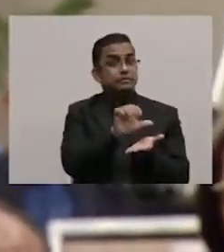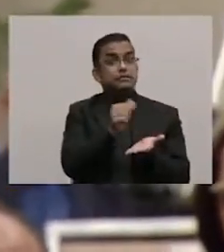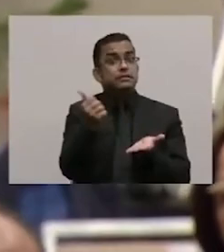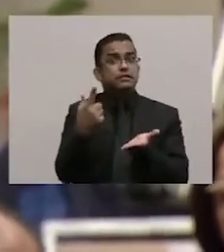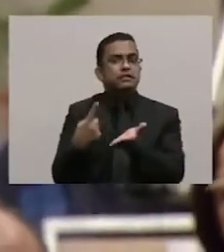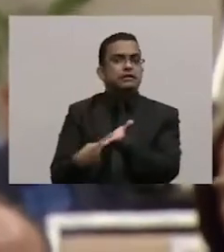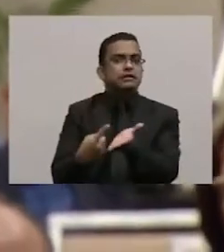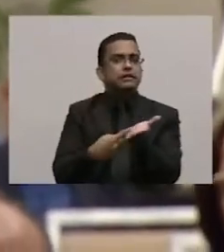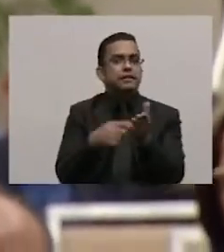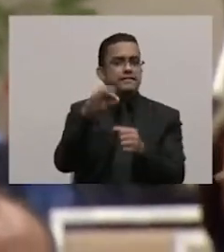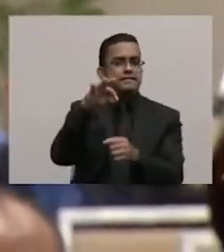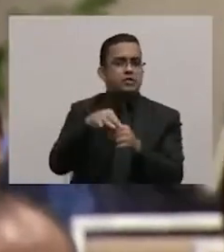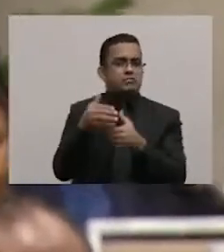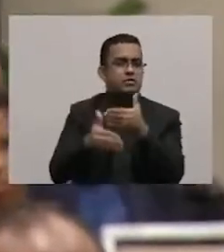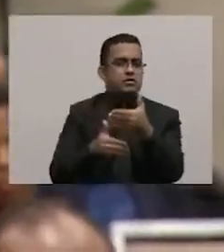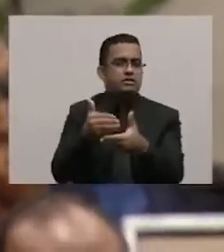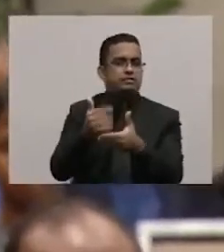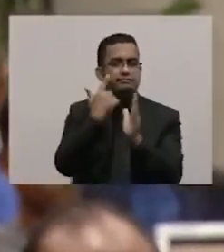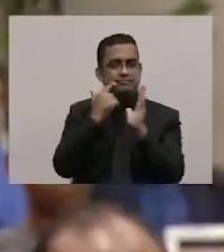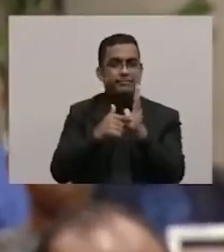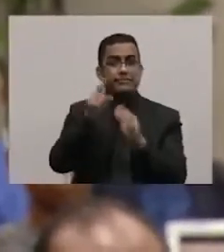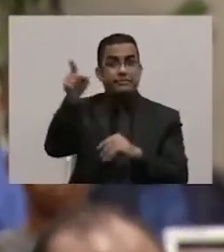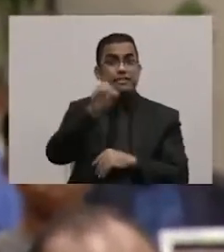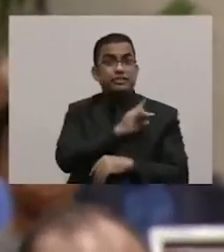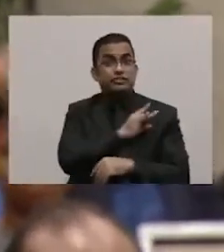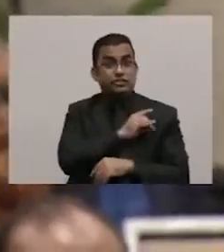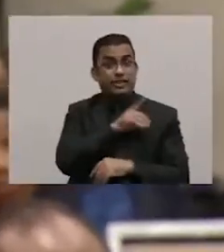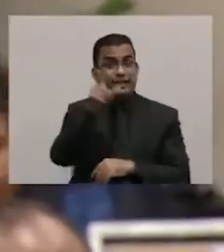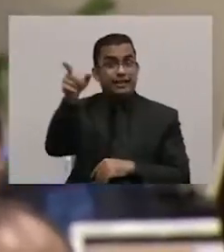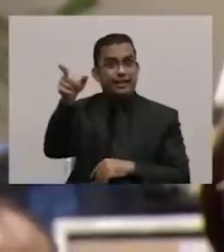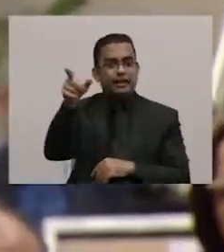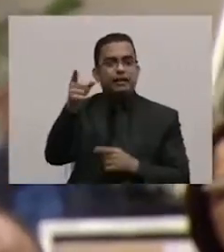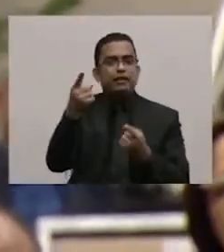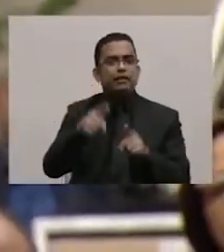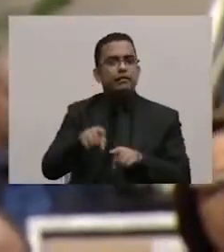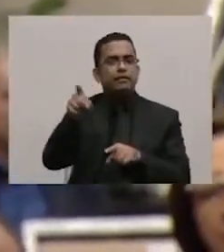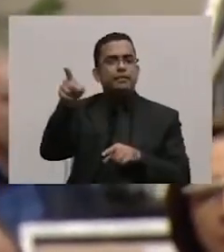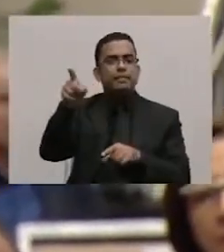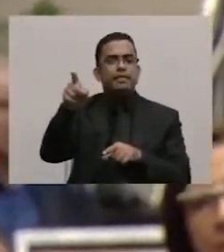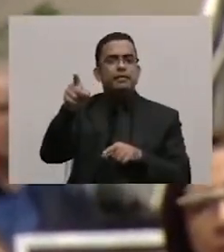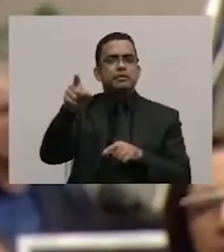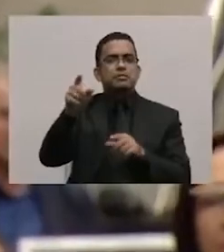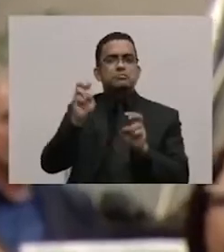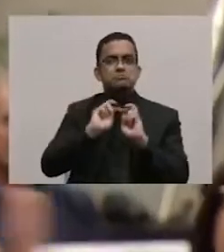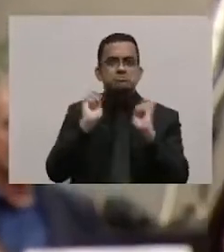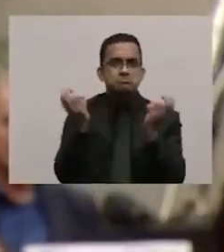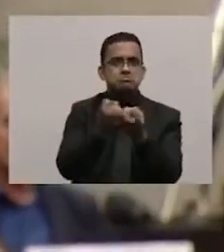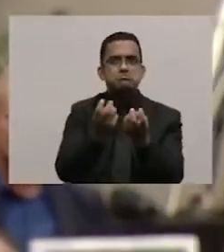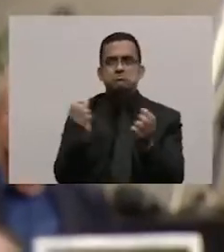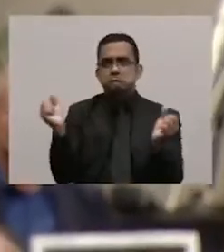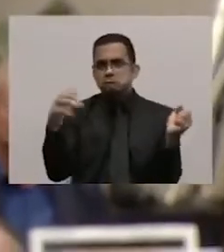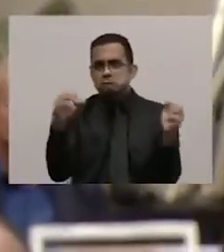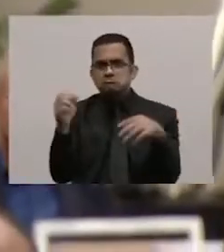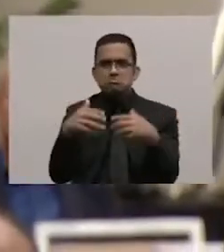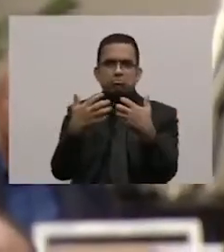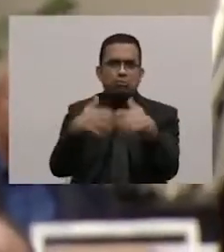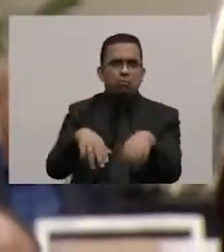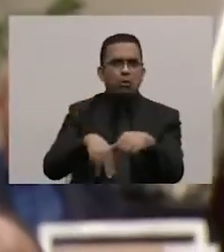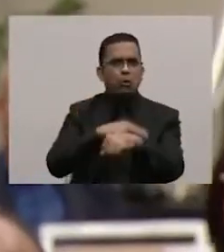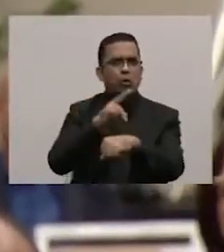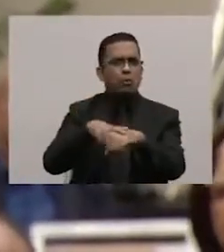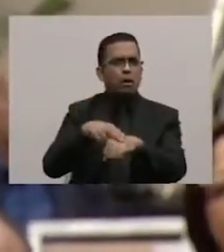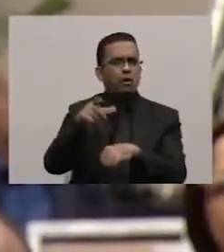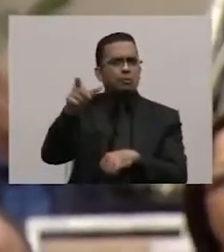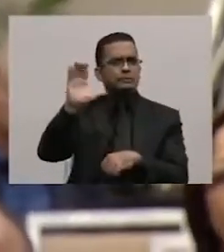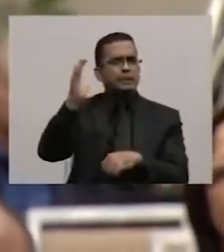electoral. Vemos en escenarios como en Chile, se desarrollan de manera normal este tipo de